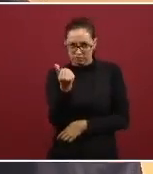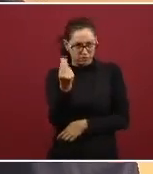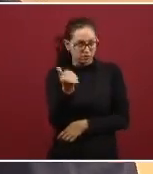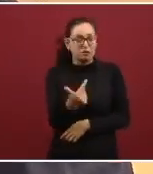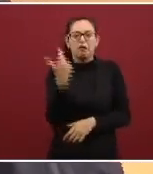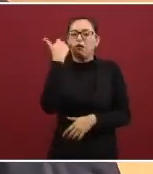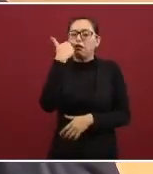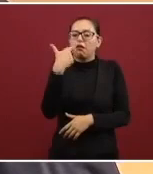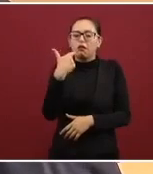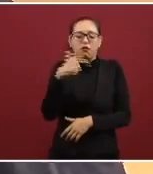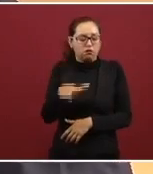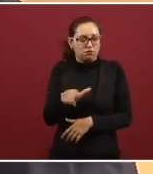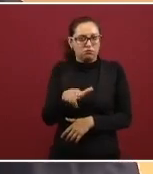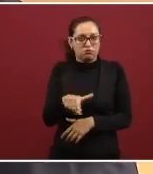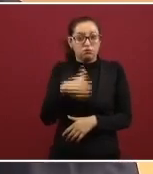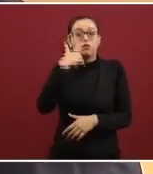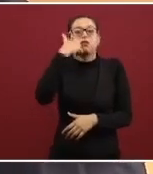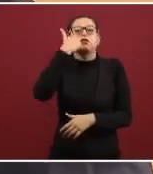queremos que todo sea por tarjeta,